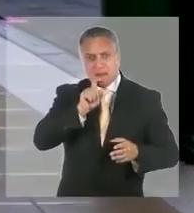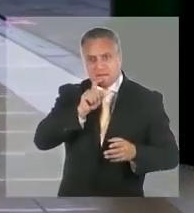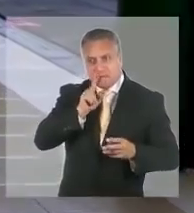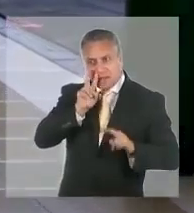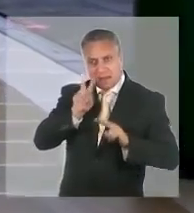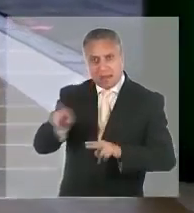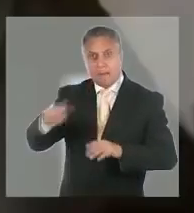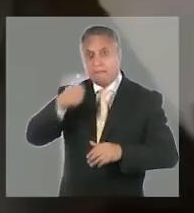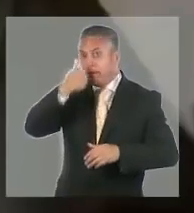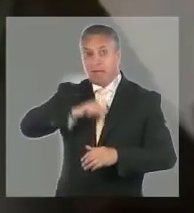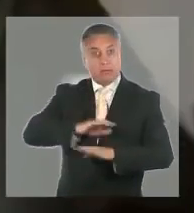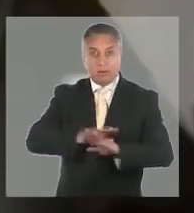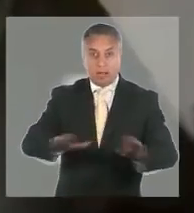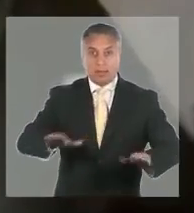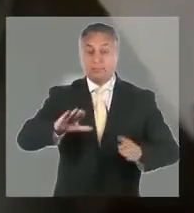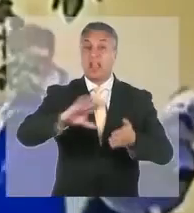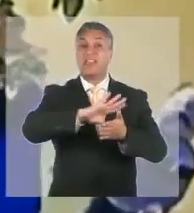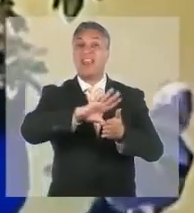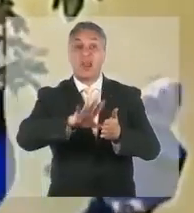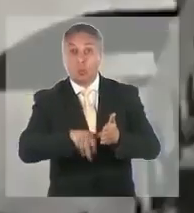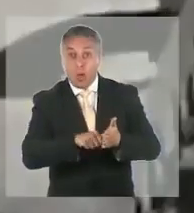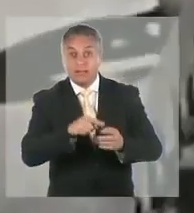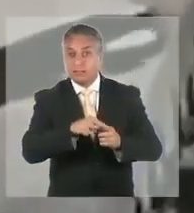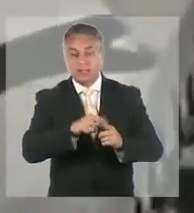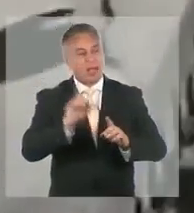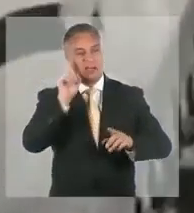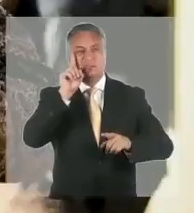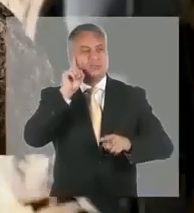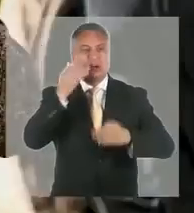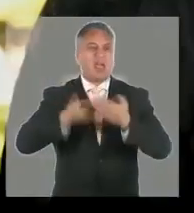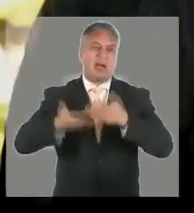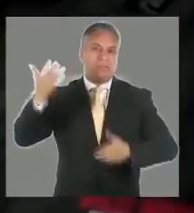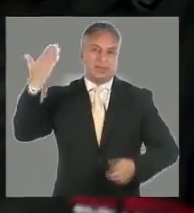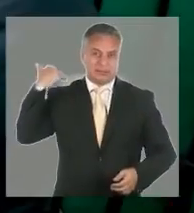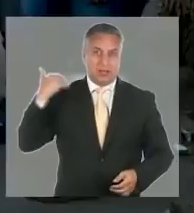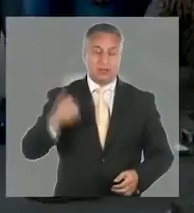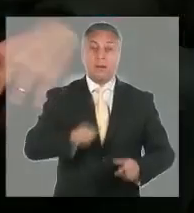uno privado. Y la delincuencia es una historia del pasado.